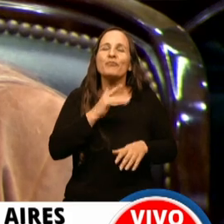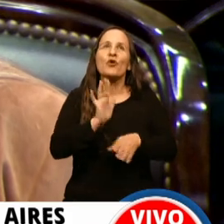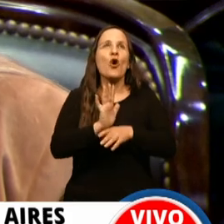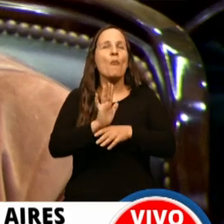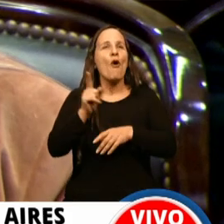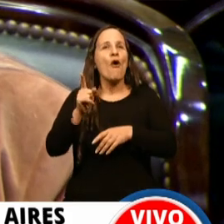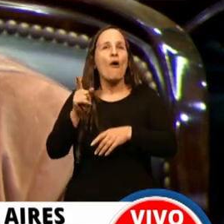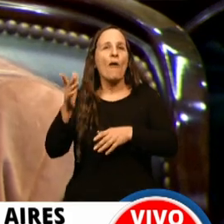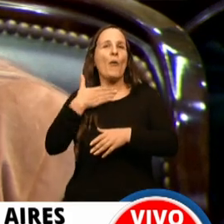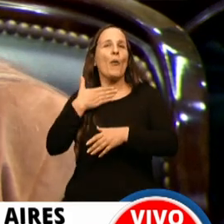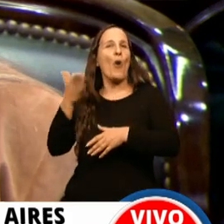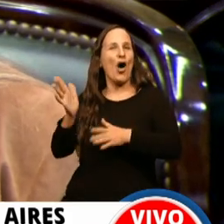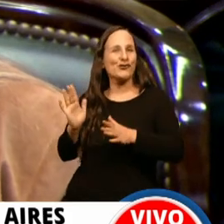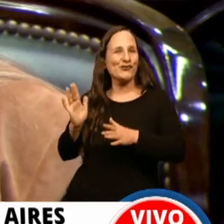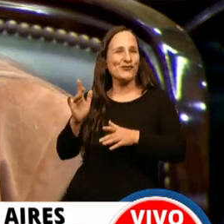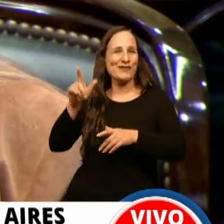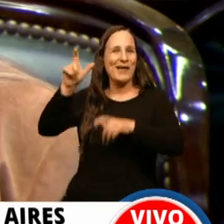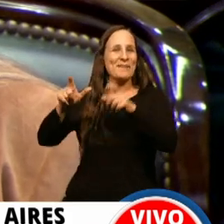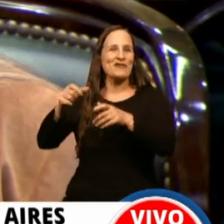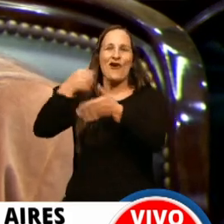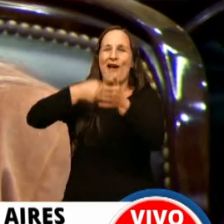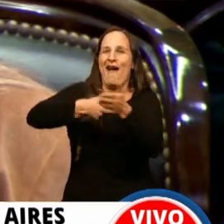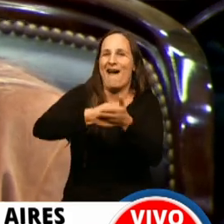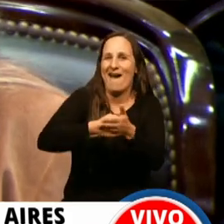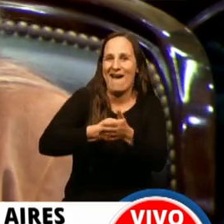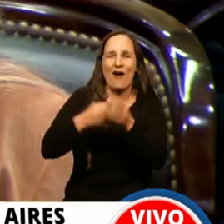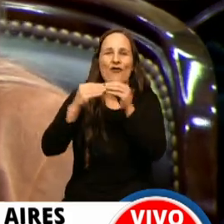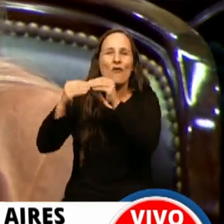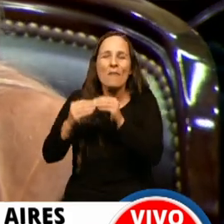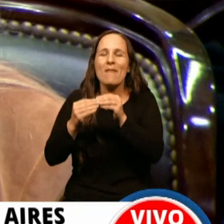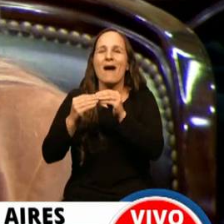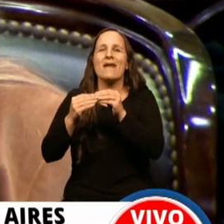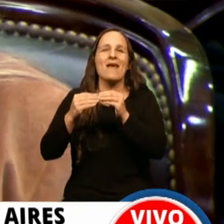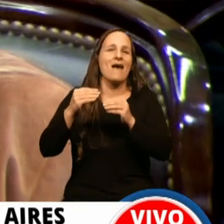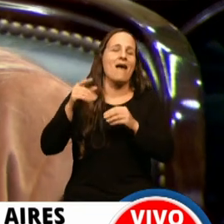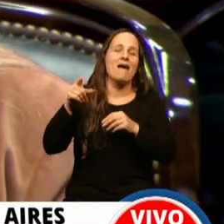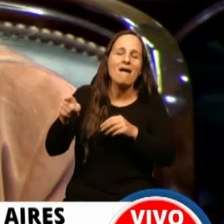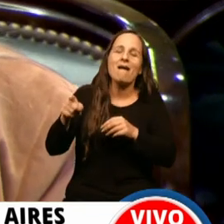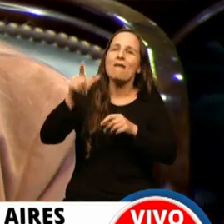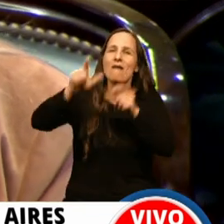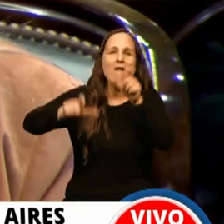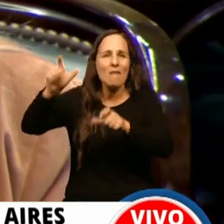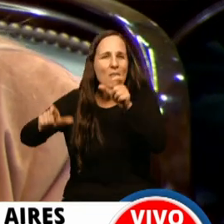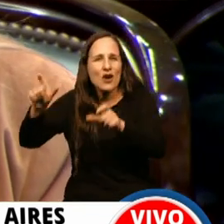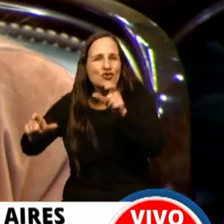a ellas a las activistas a las compañeras compañeras personas